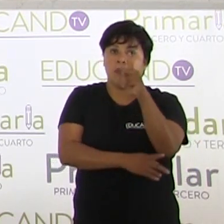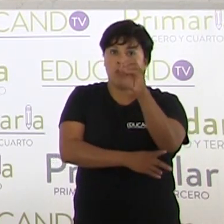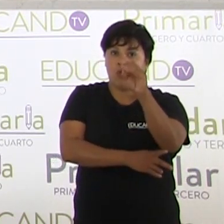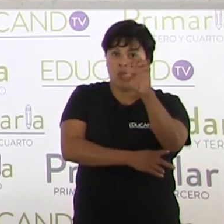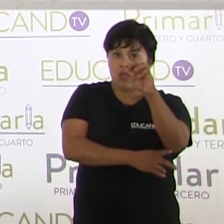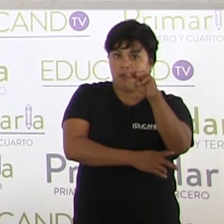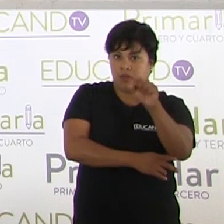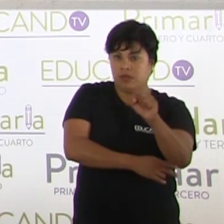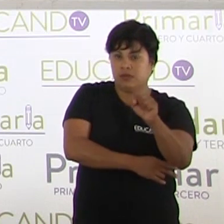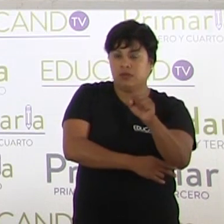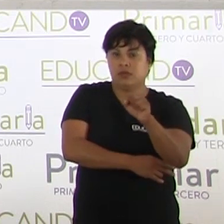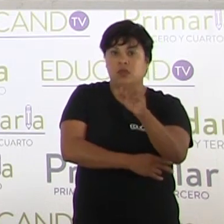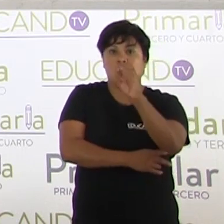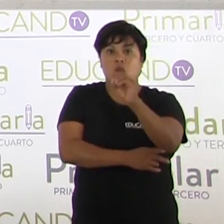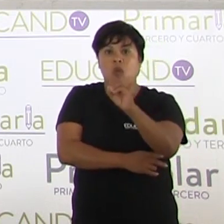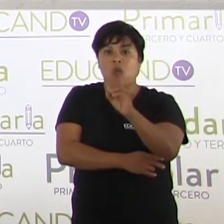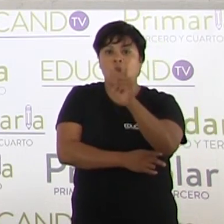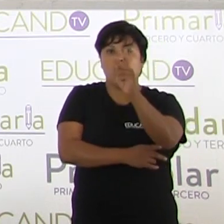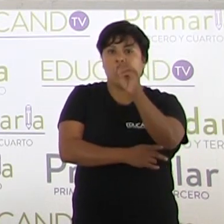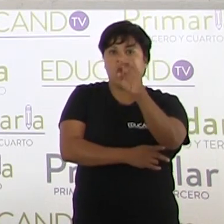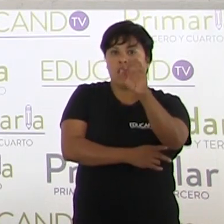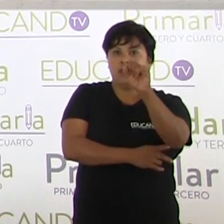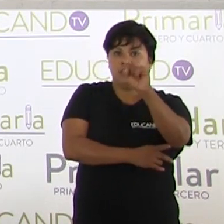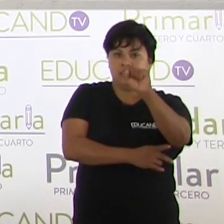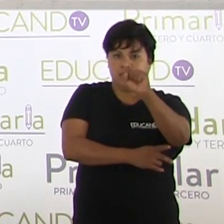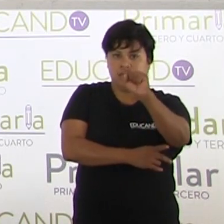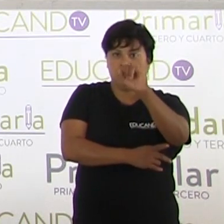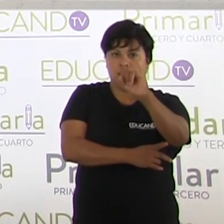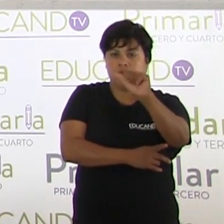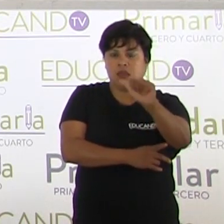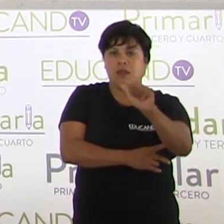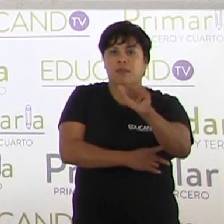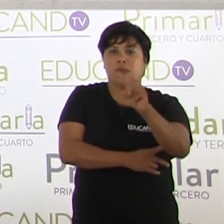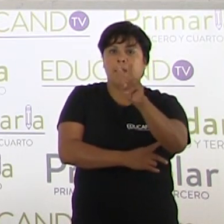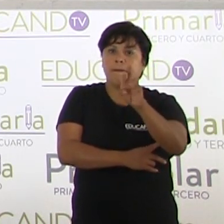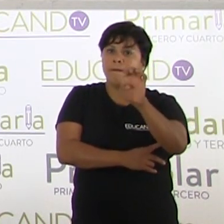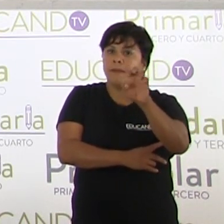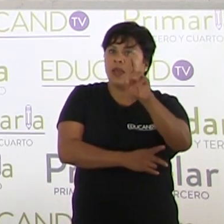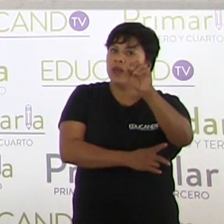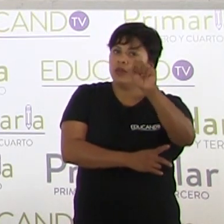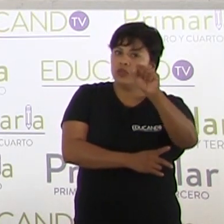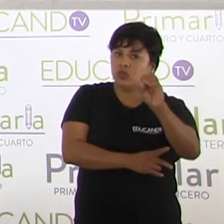poemas o en la poesía, en los versos